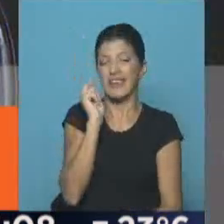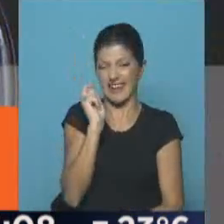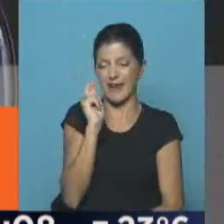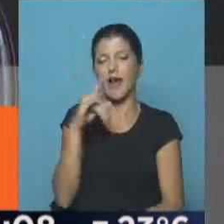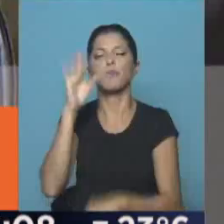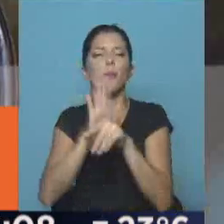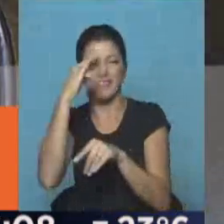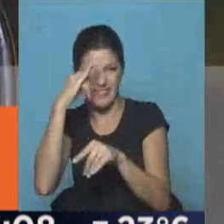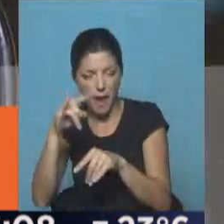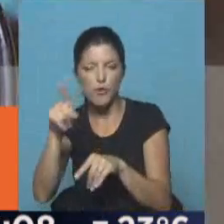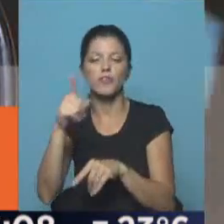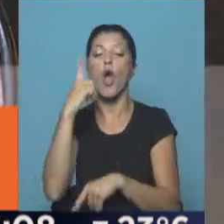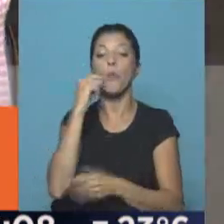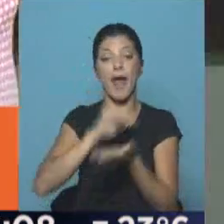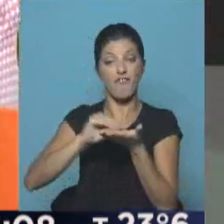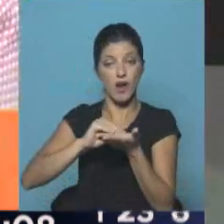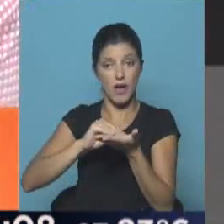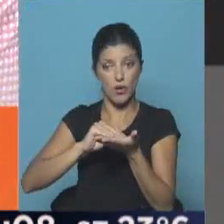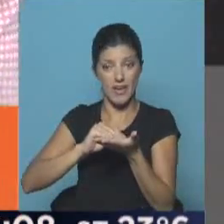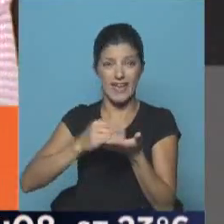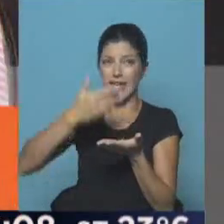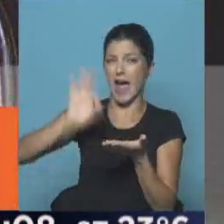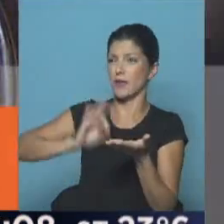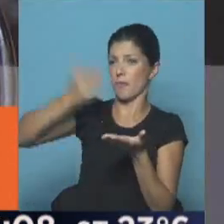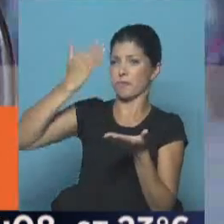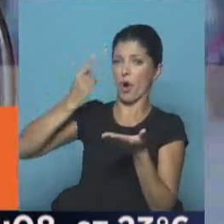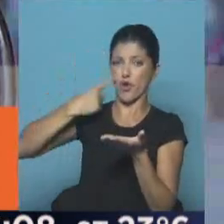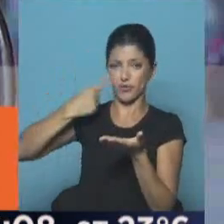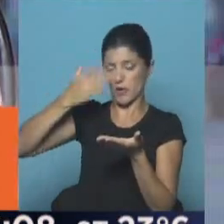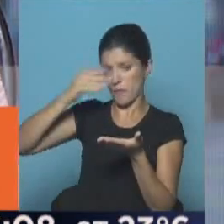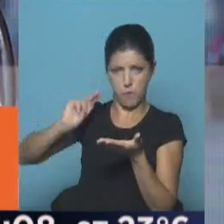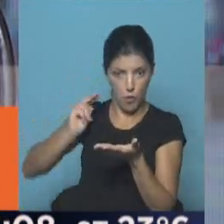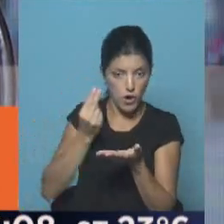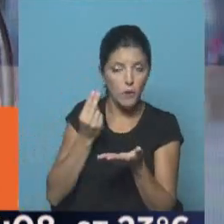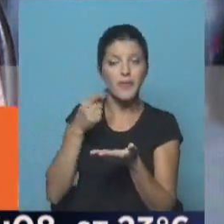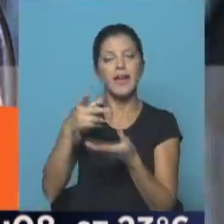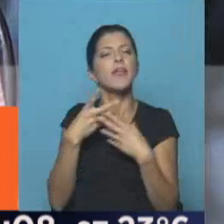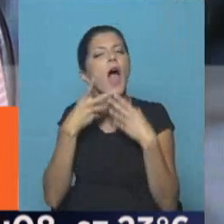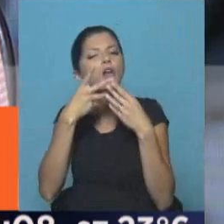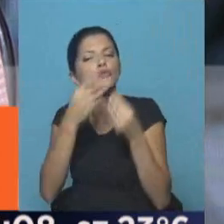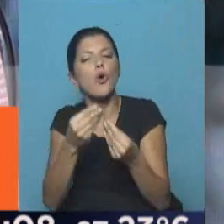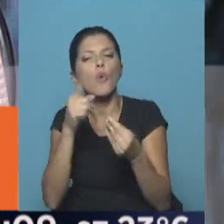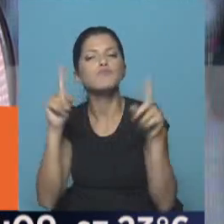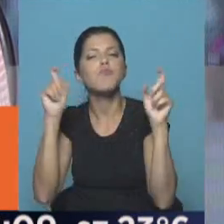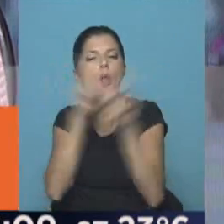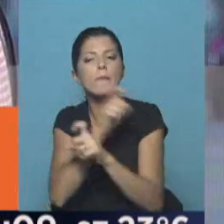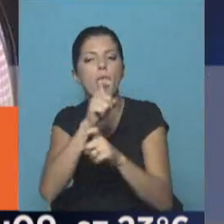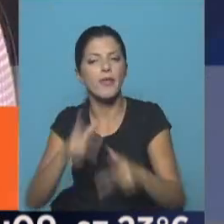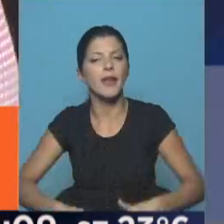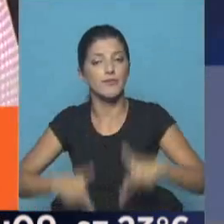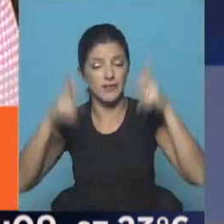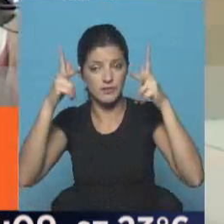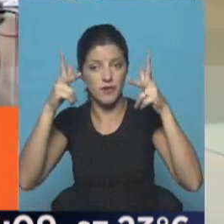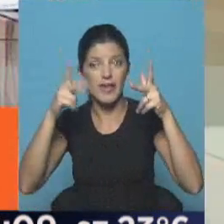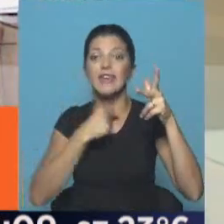conoció hace muchas décadas y que murió hace décadas. Este hombre lo ayudó a él en un pleito, en un edificio que tenía y que no le quería